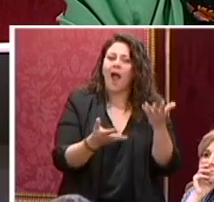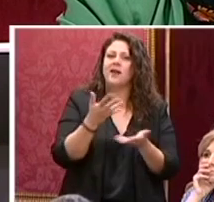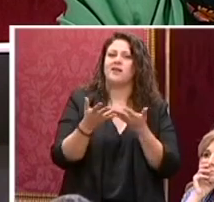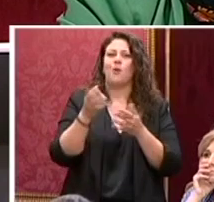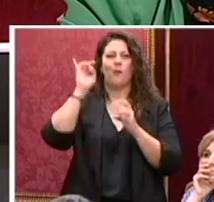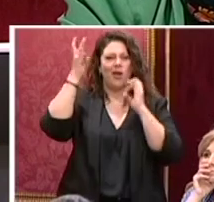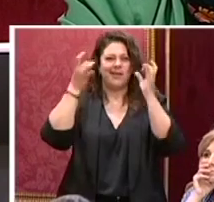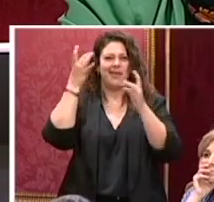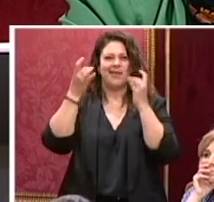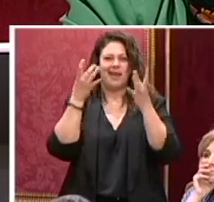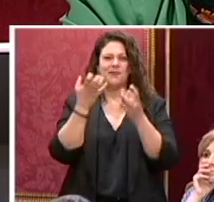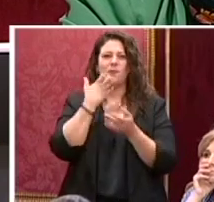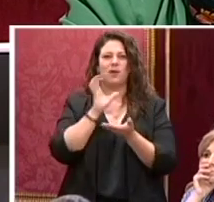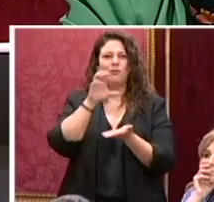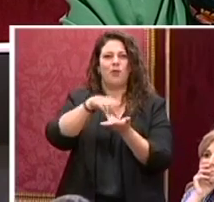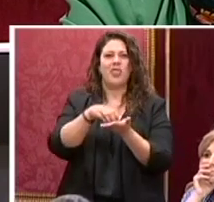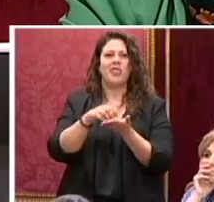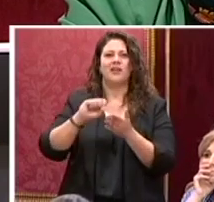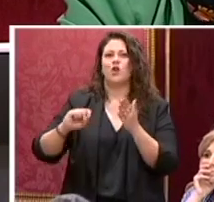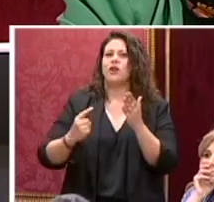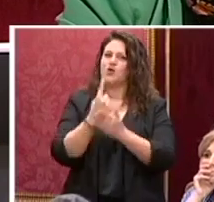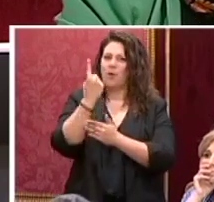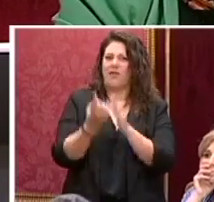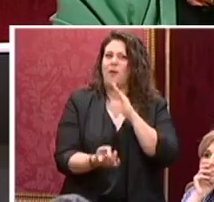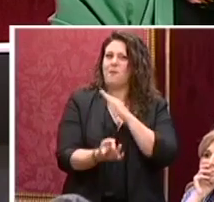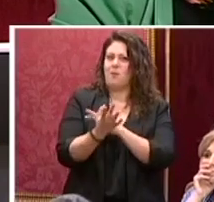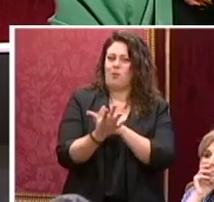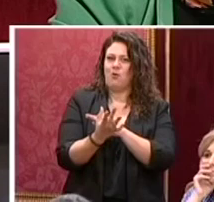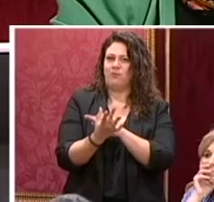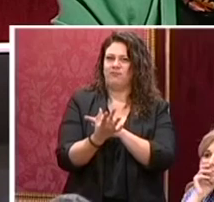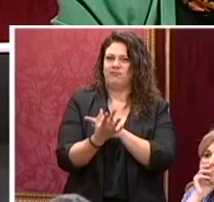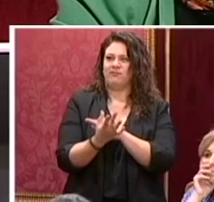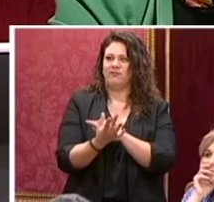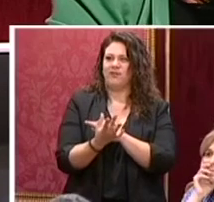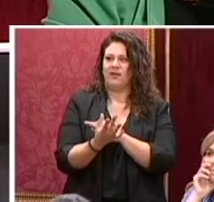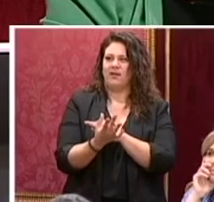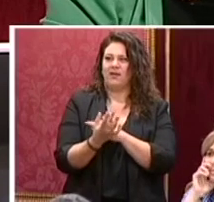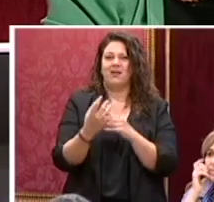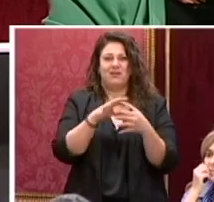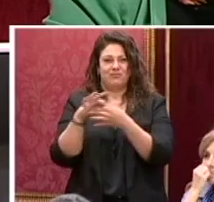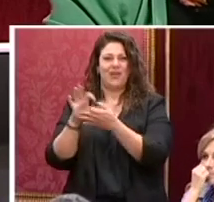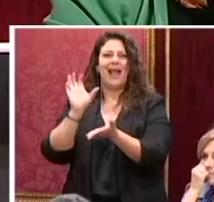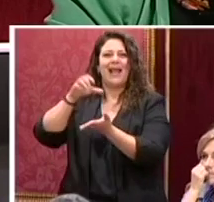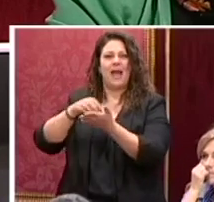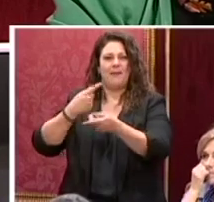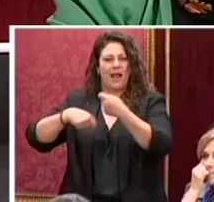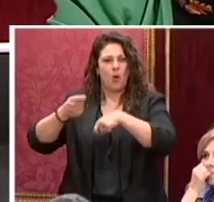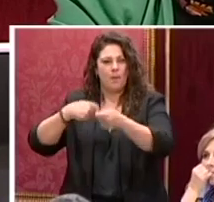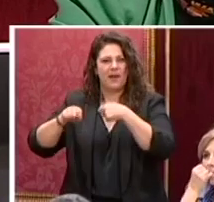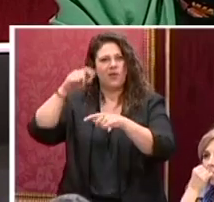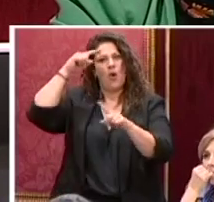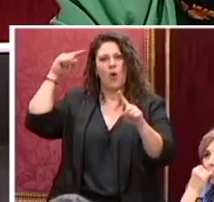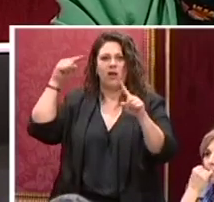tenemos en marcha, la creación de un centro de innovación que se estaba trabajando con Cámara de Comercio y con el objetivo de